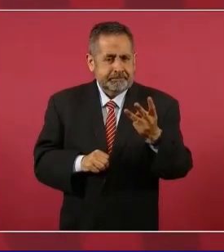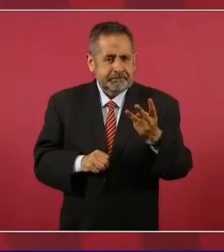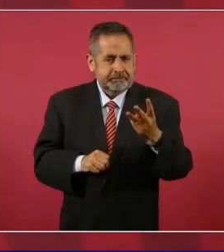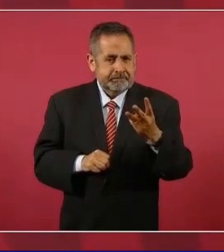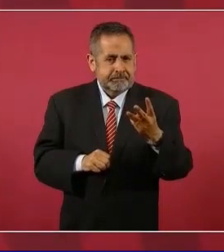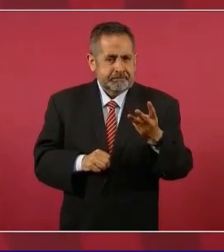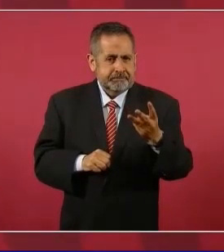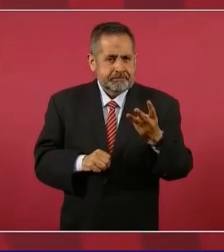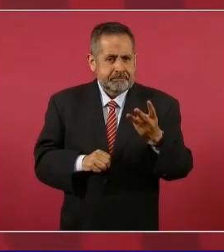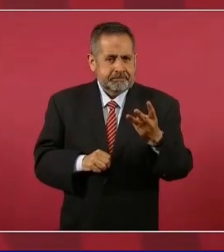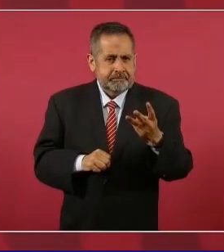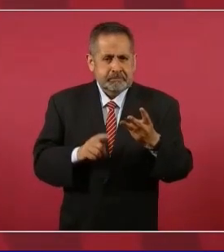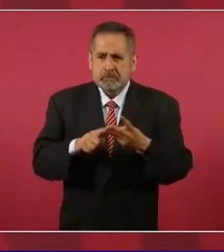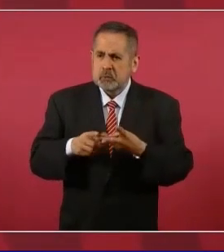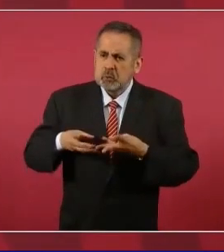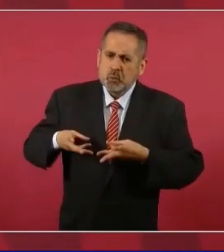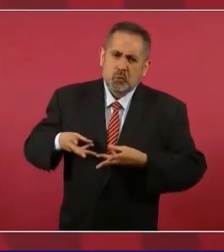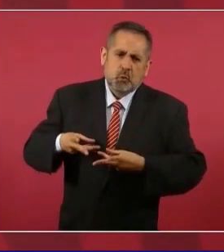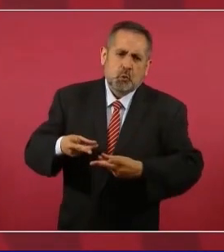el derroche,